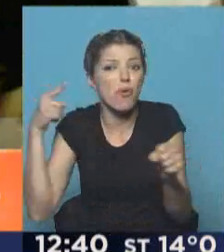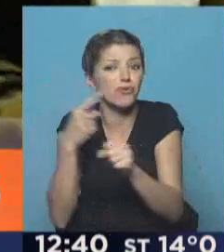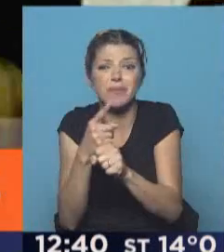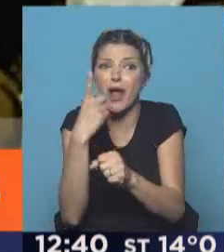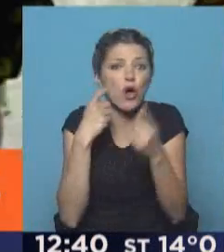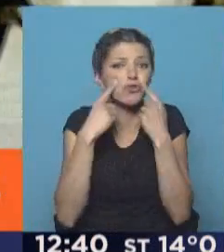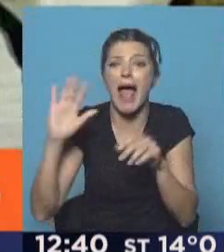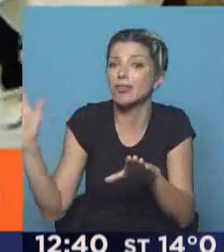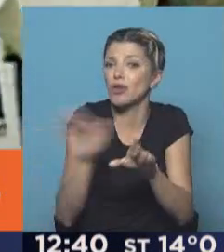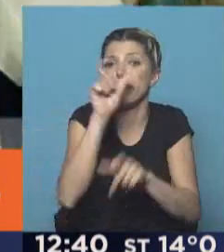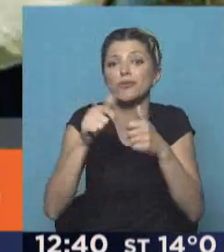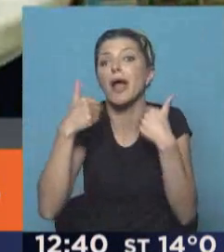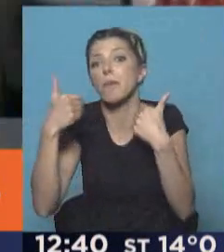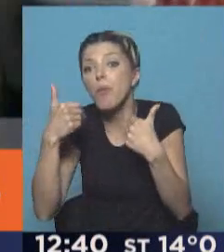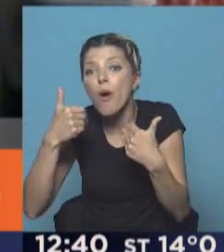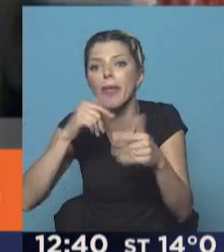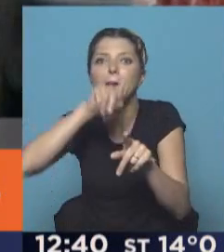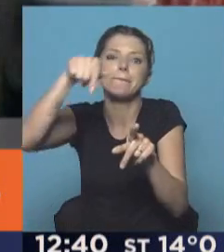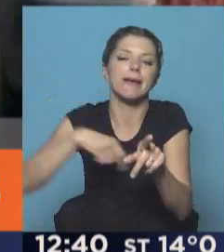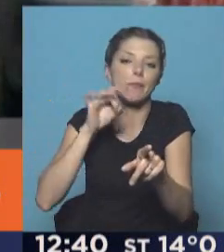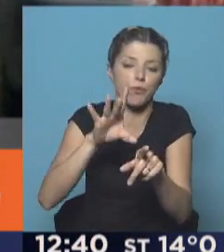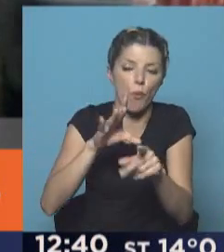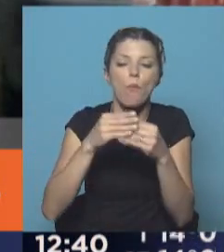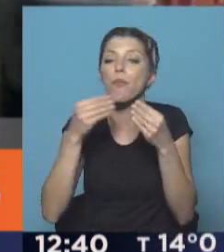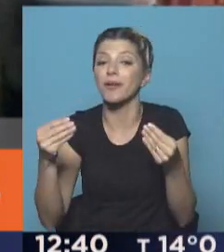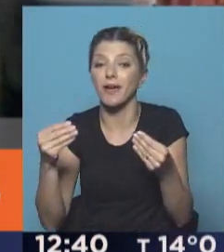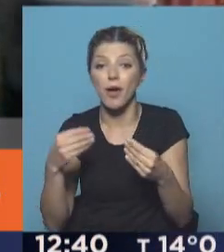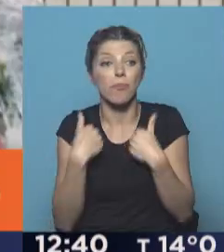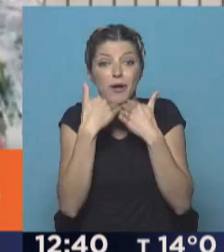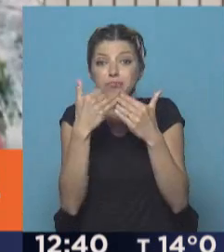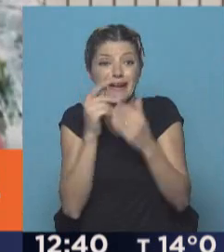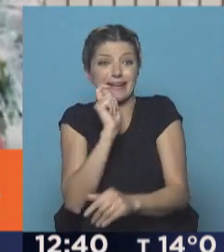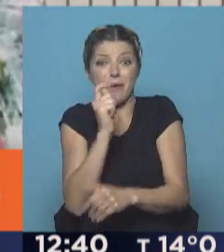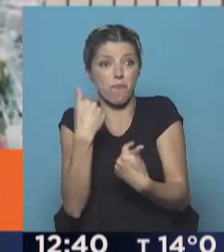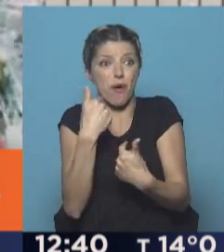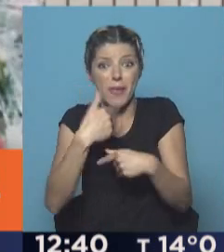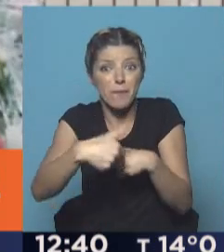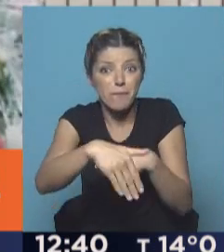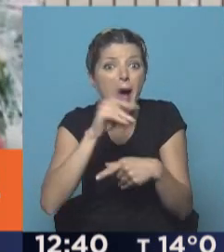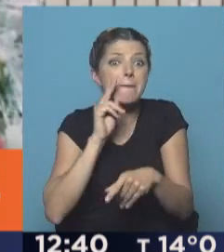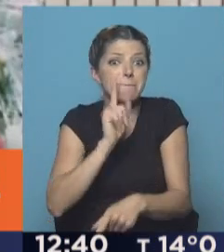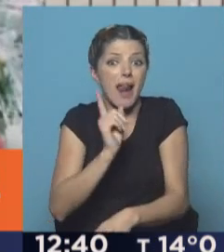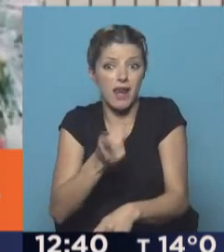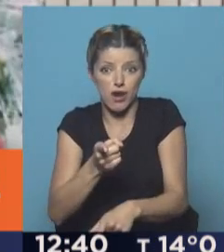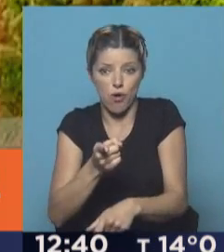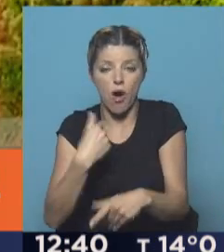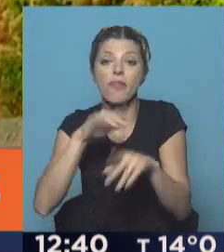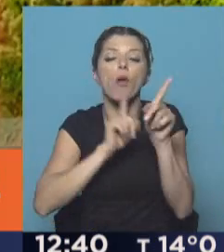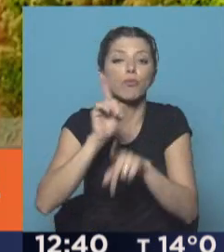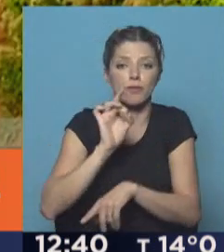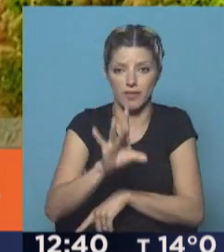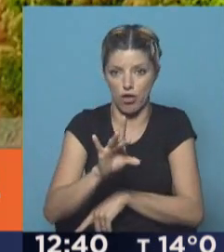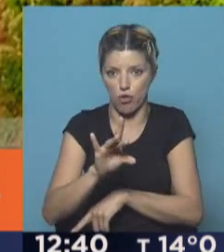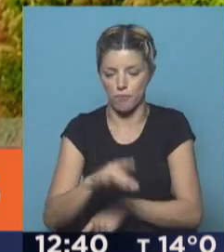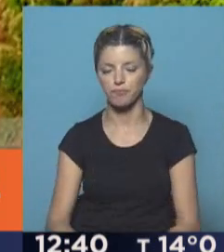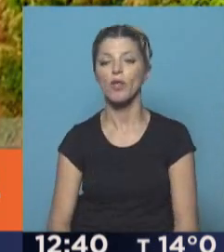a todos los potenciales atacantes, precisamente porque no pueden determinar cuál es el universo a vigilar.